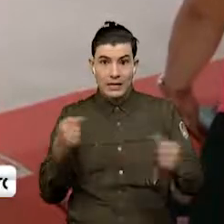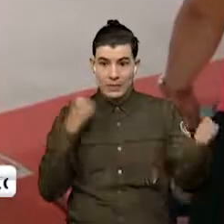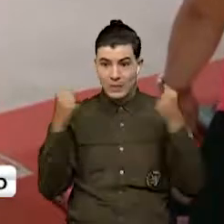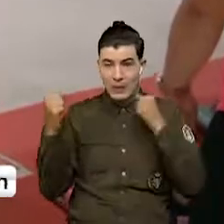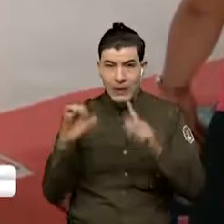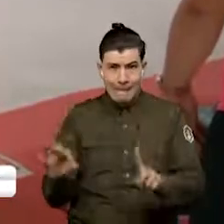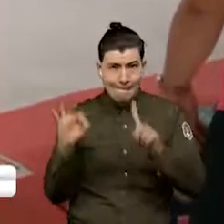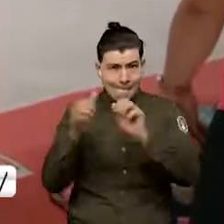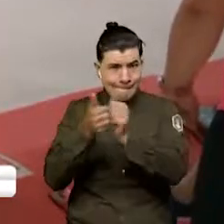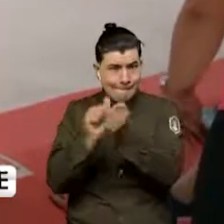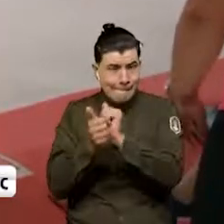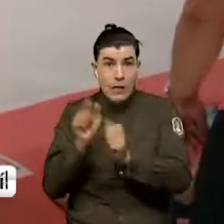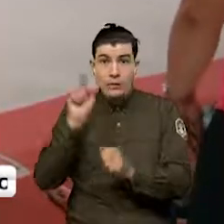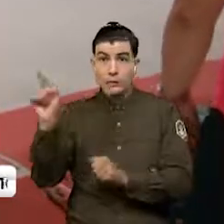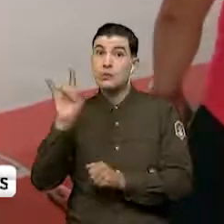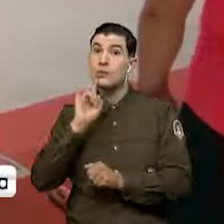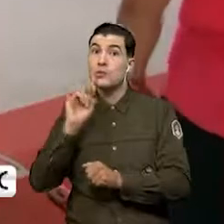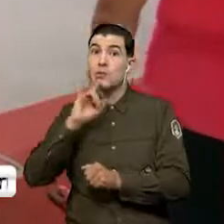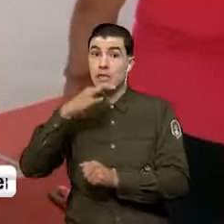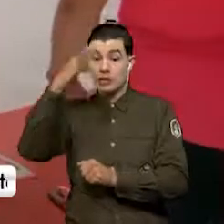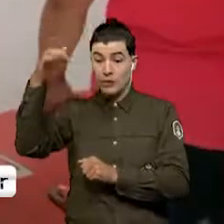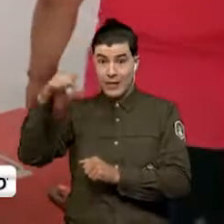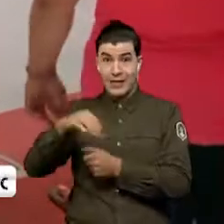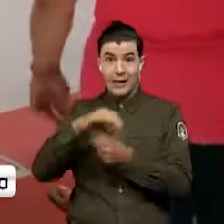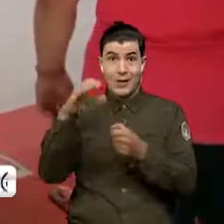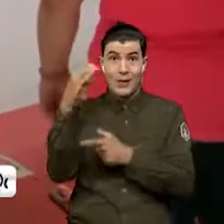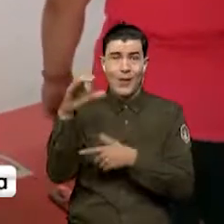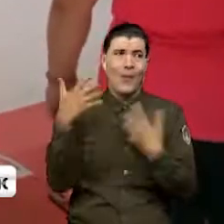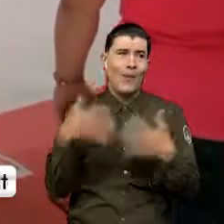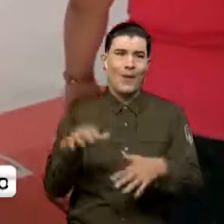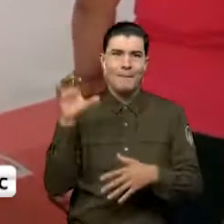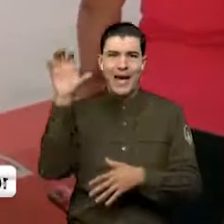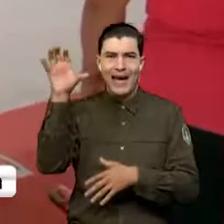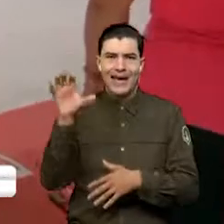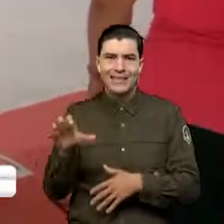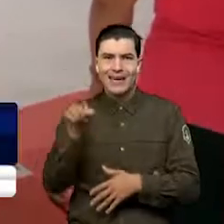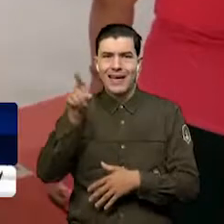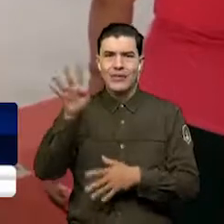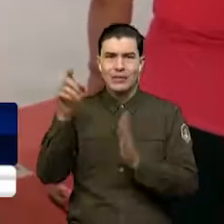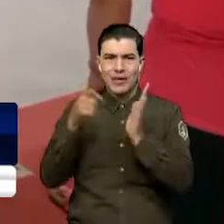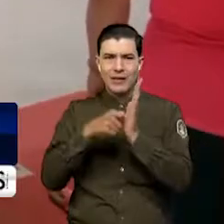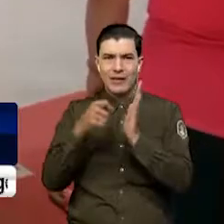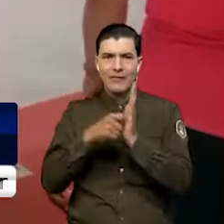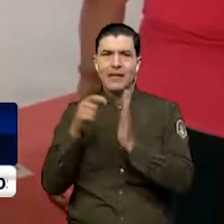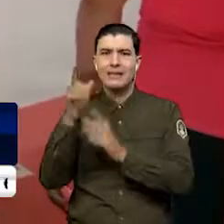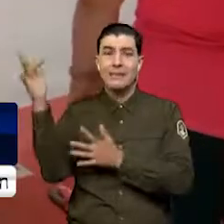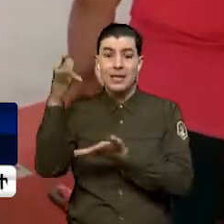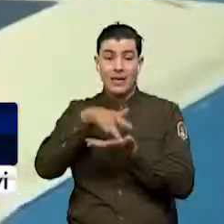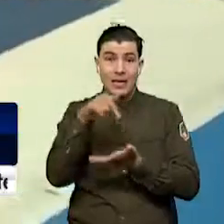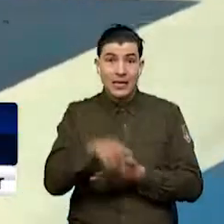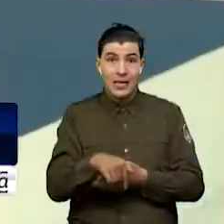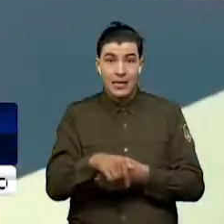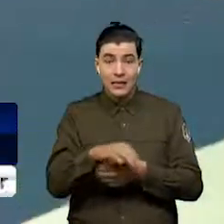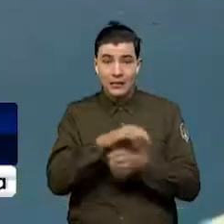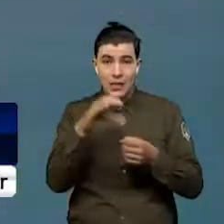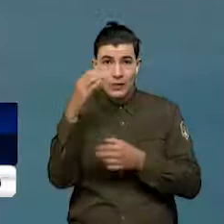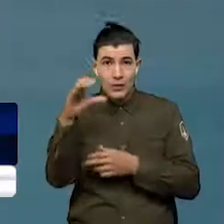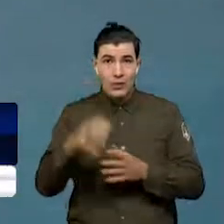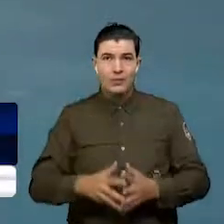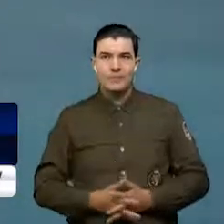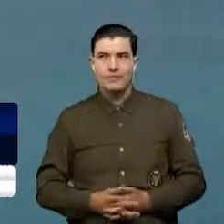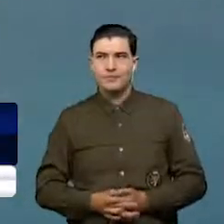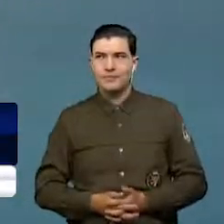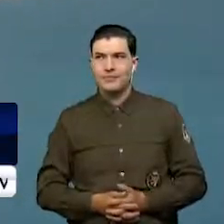engalanan porque si bien estado unido sería el país número 14 que visita la instalaciones del eustorgio comer a batista en la rama